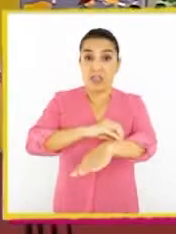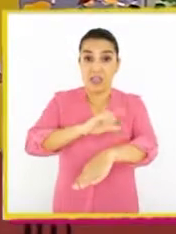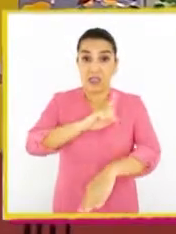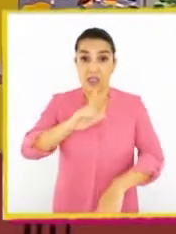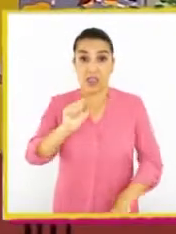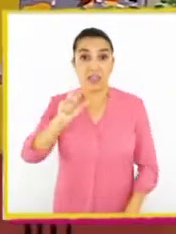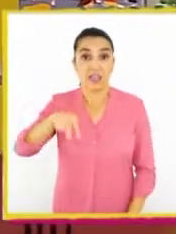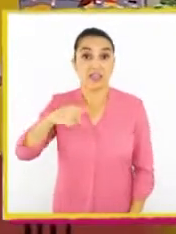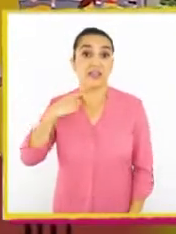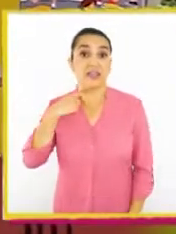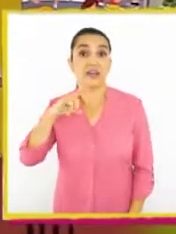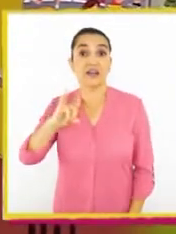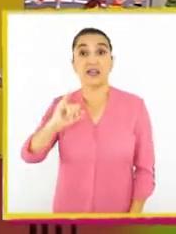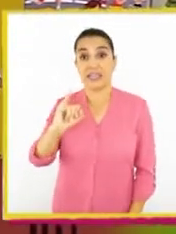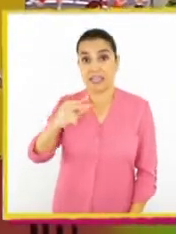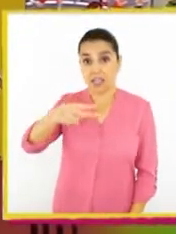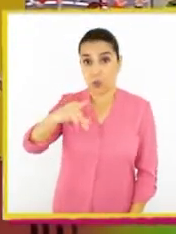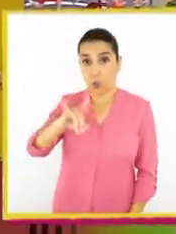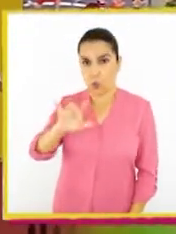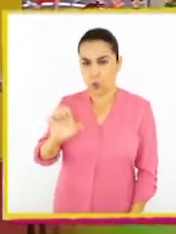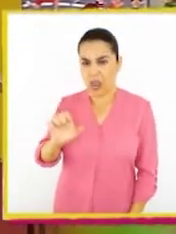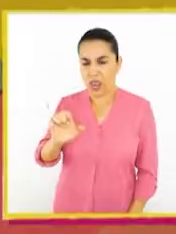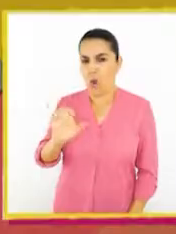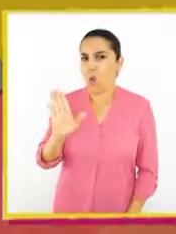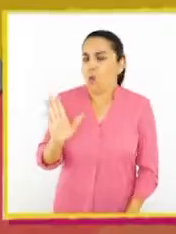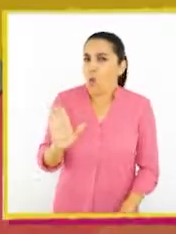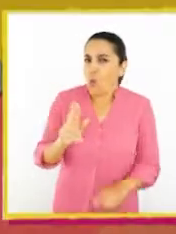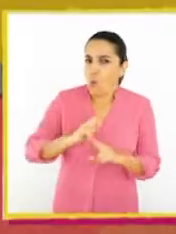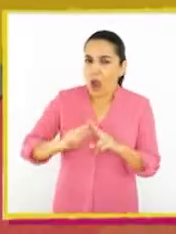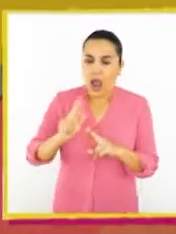yanquiwe. Tiene una mano.